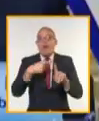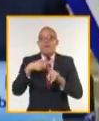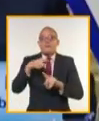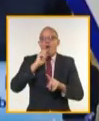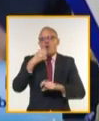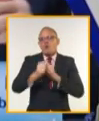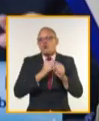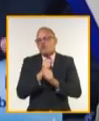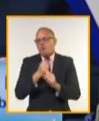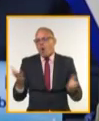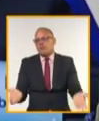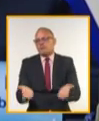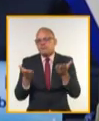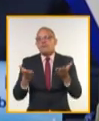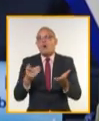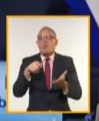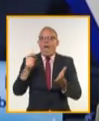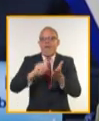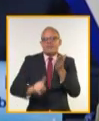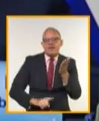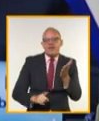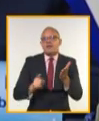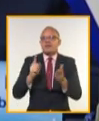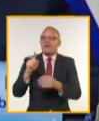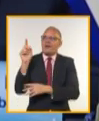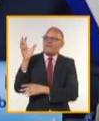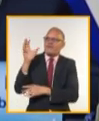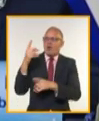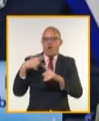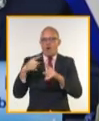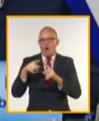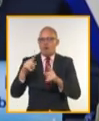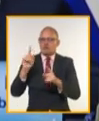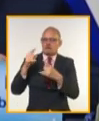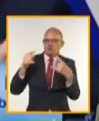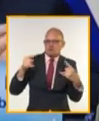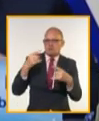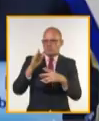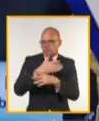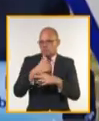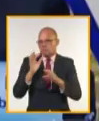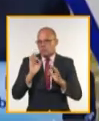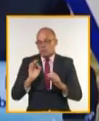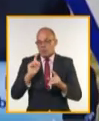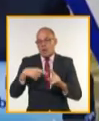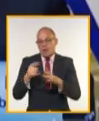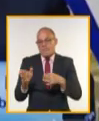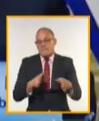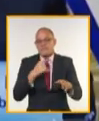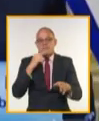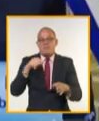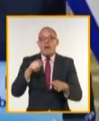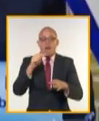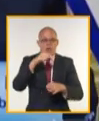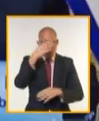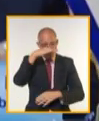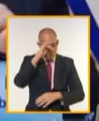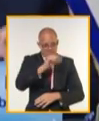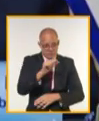renovables claves para nuestra soberanía energética, la formación de profesionales cubanos en universidades